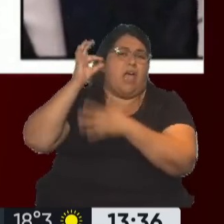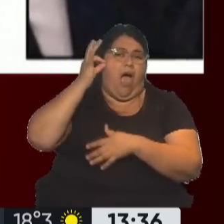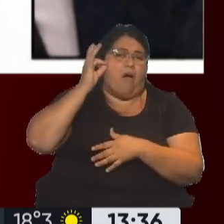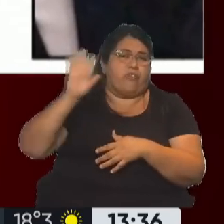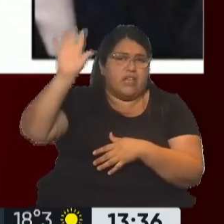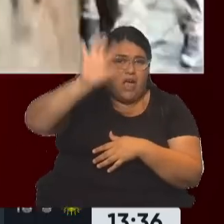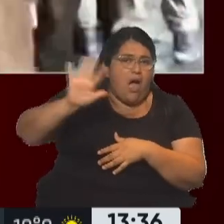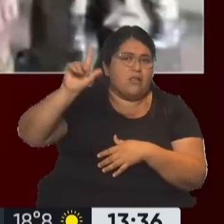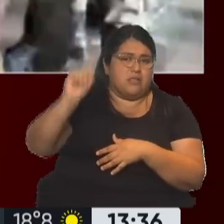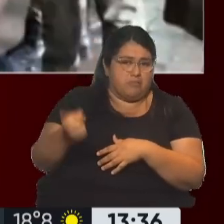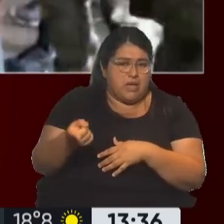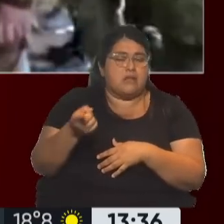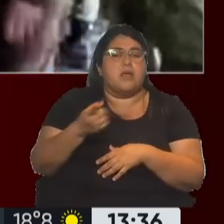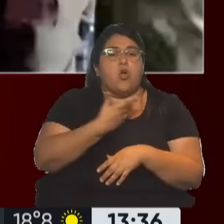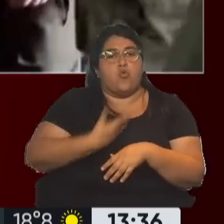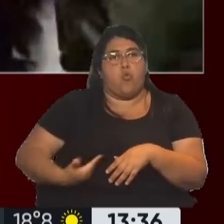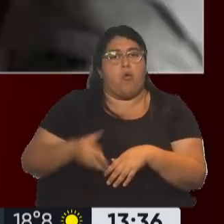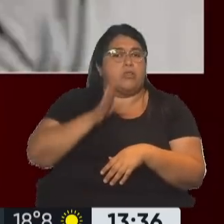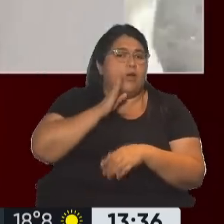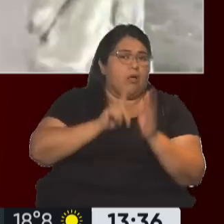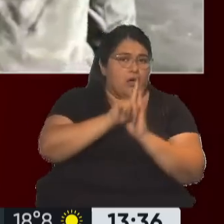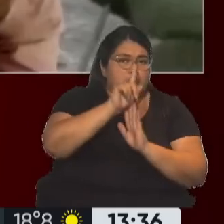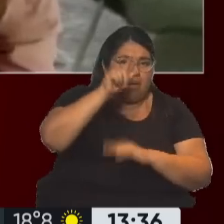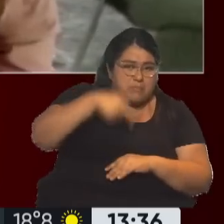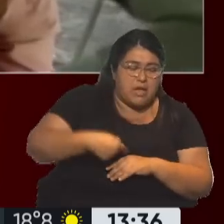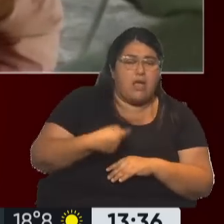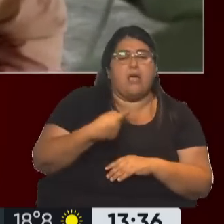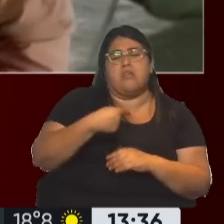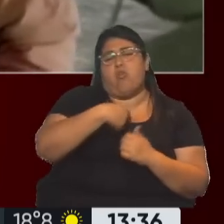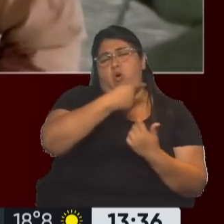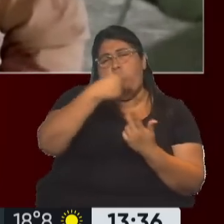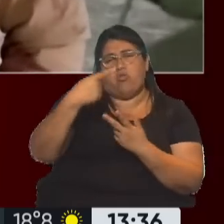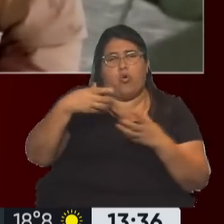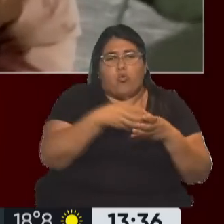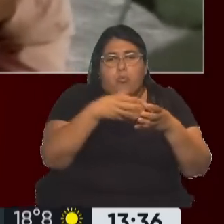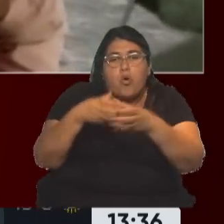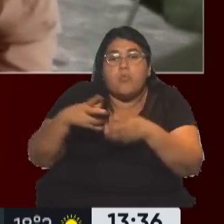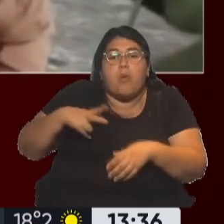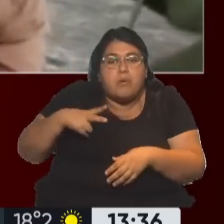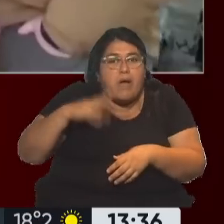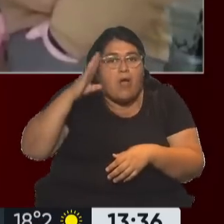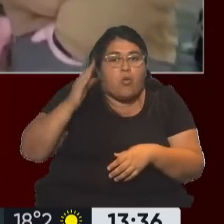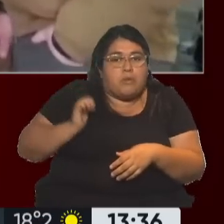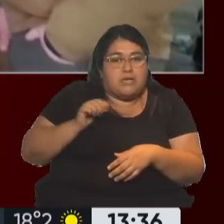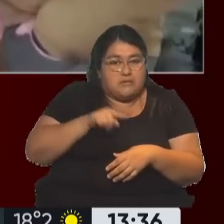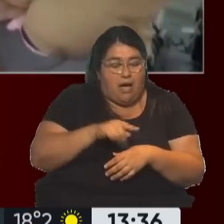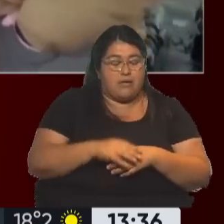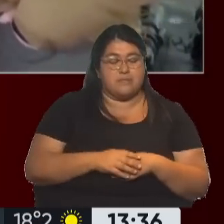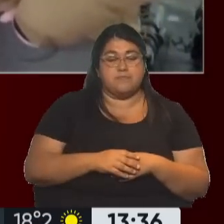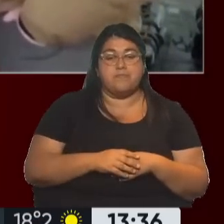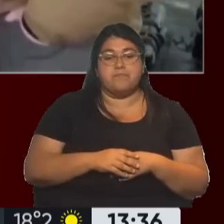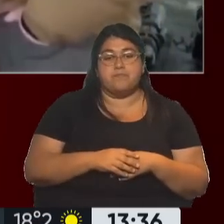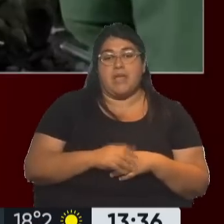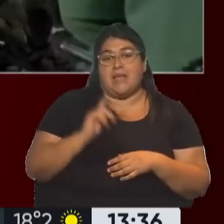gobierno ruso, pero también del gobierno norteamericano. Recordemos Blackwater, los ejércitos privados. Recordemos aún más cerca de